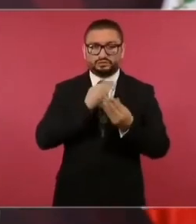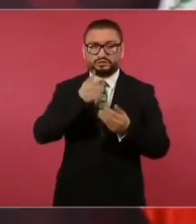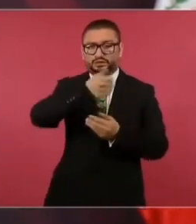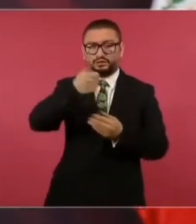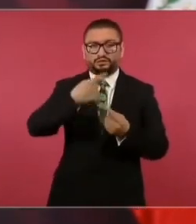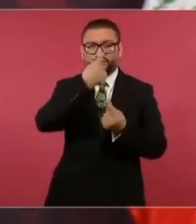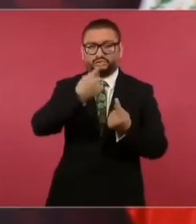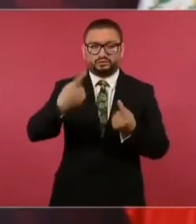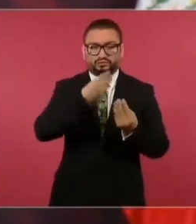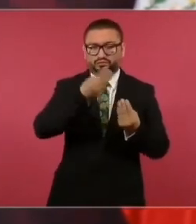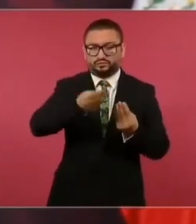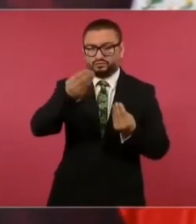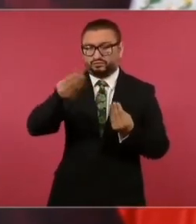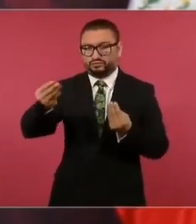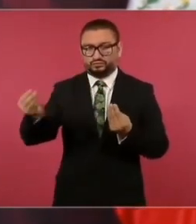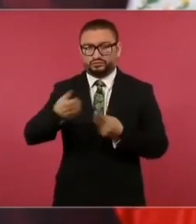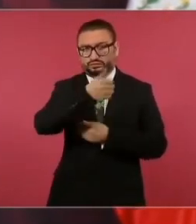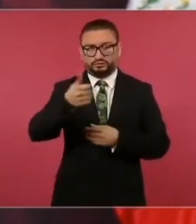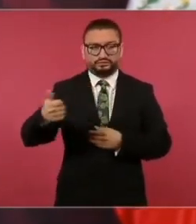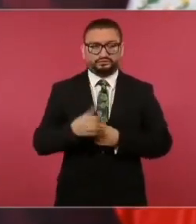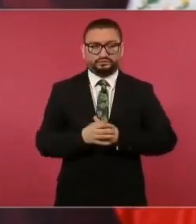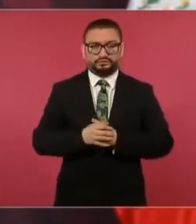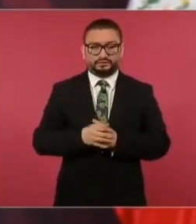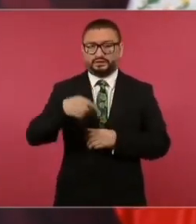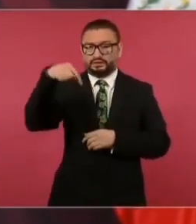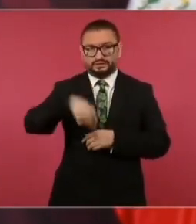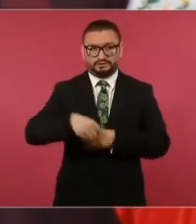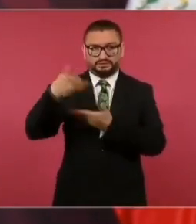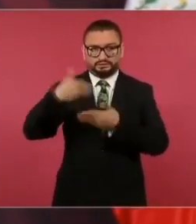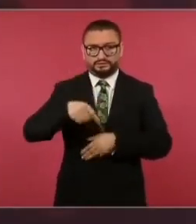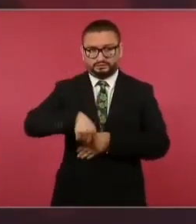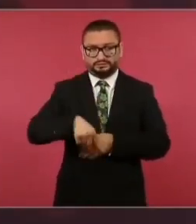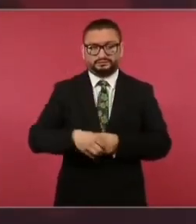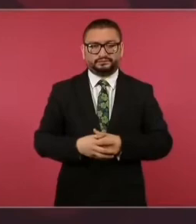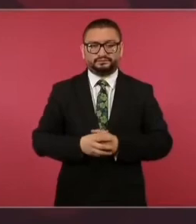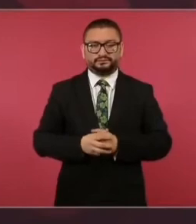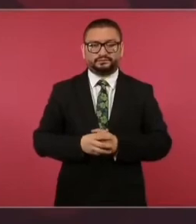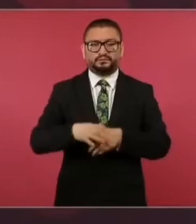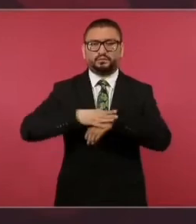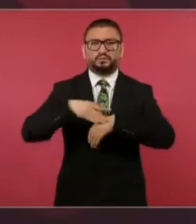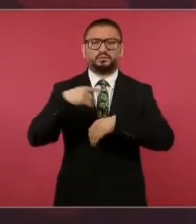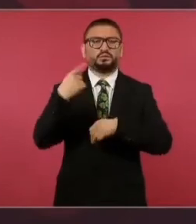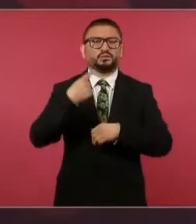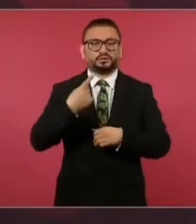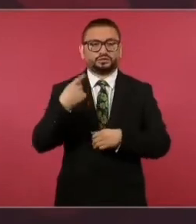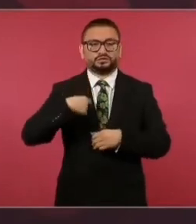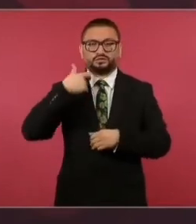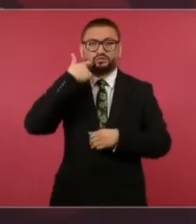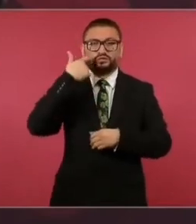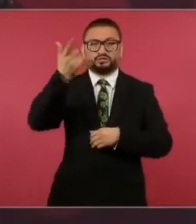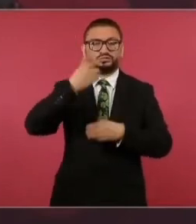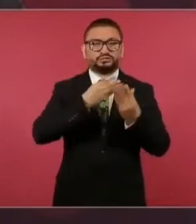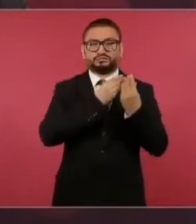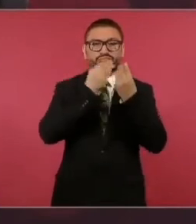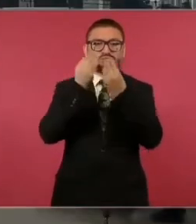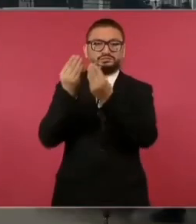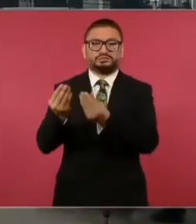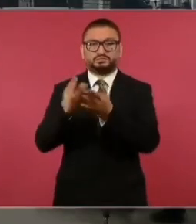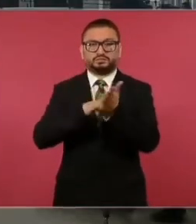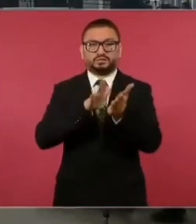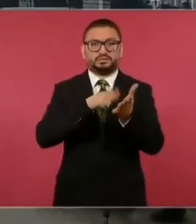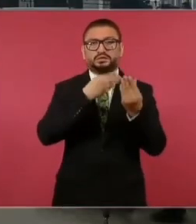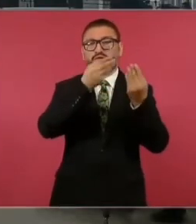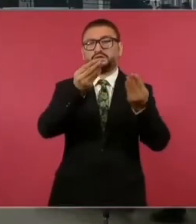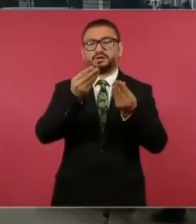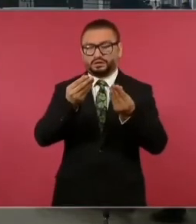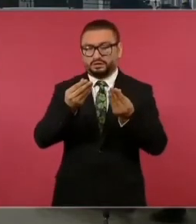uno de los padres, aquí, porque no quiero entregar los documentos